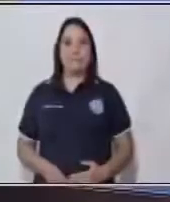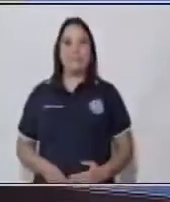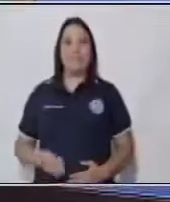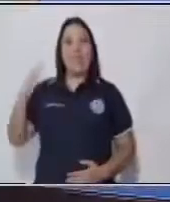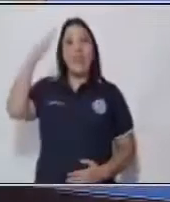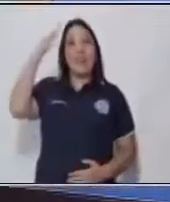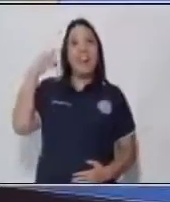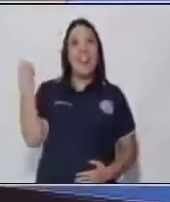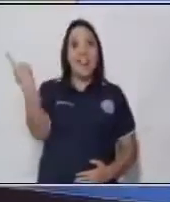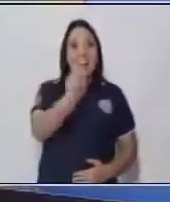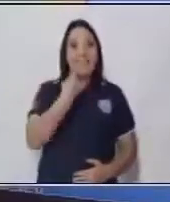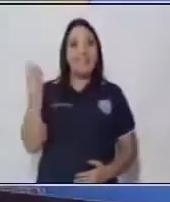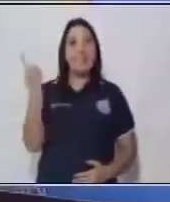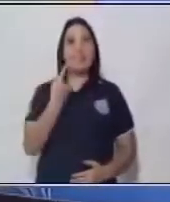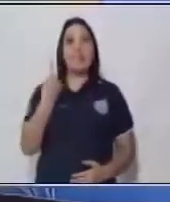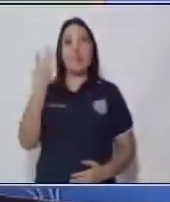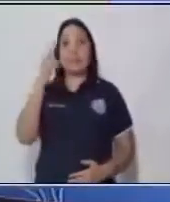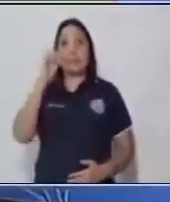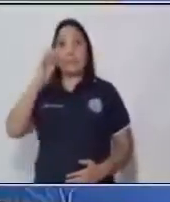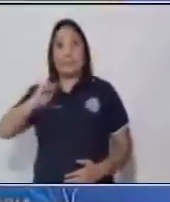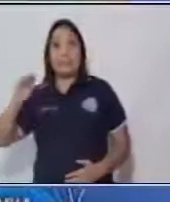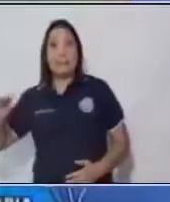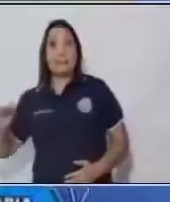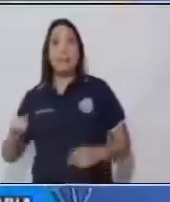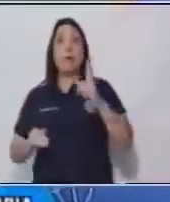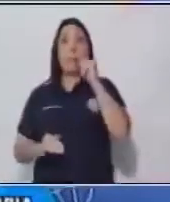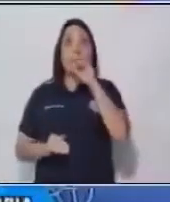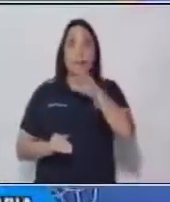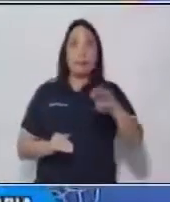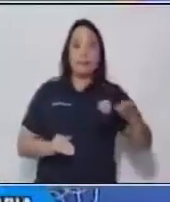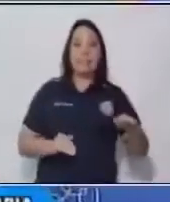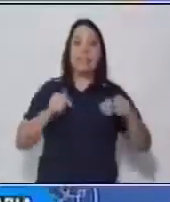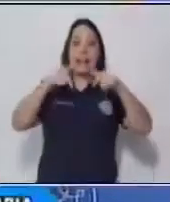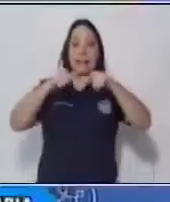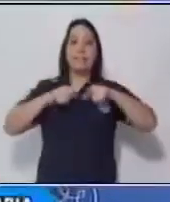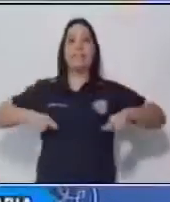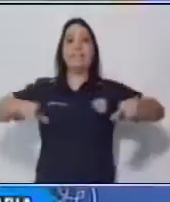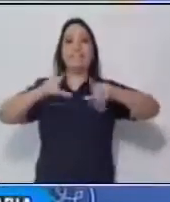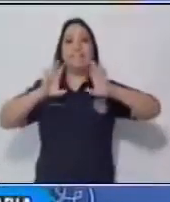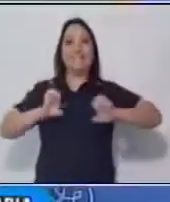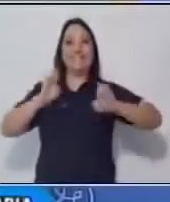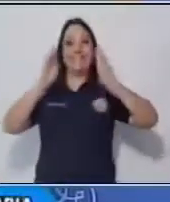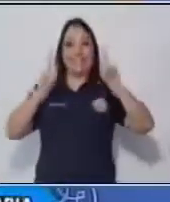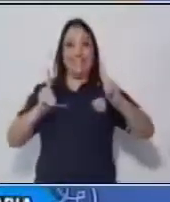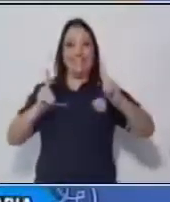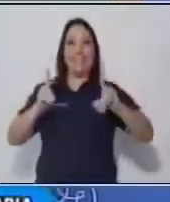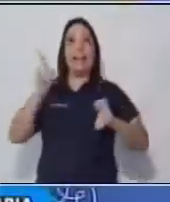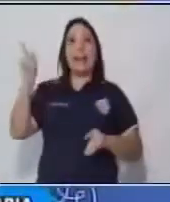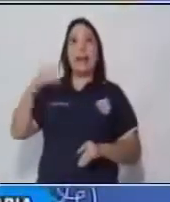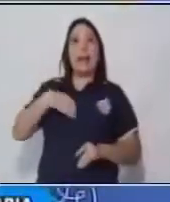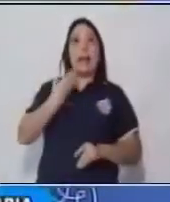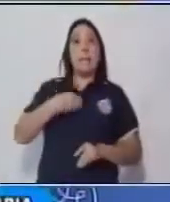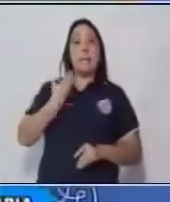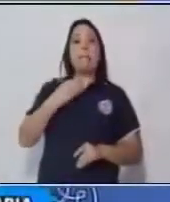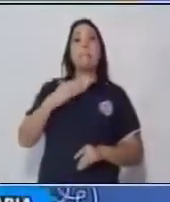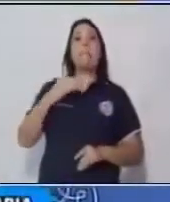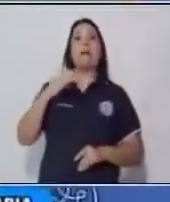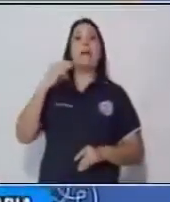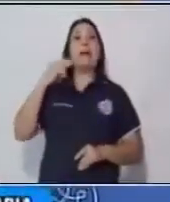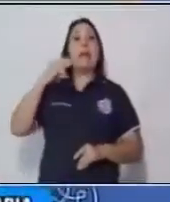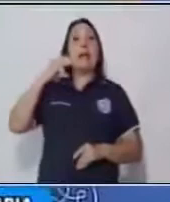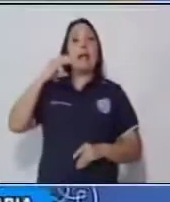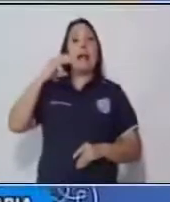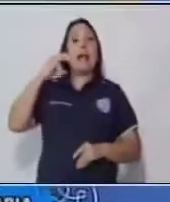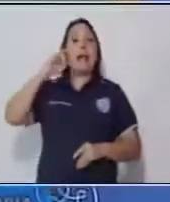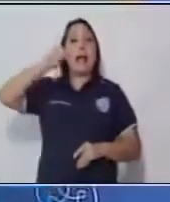Hola niños y niñas, sean bienvenidos a este espacio educativo Aprende en Casa. Soy Xenia Jazmín Najarro López y en